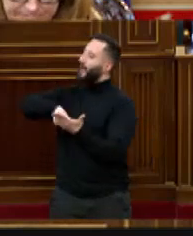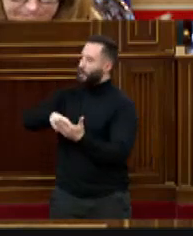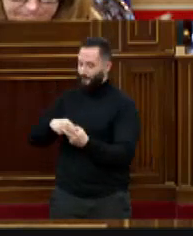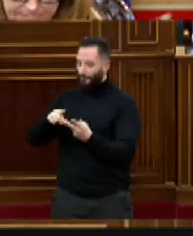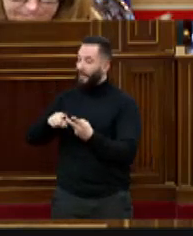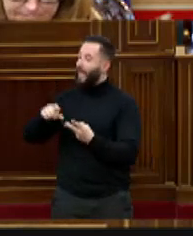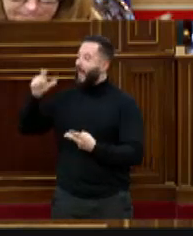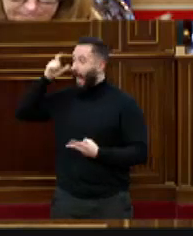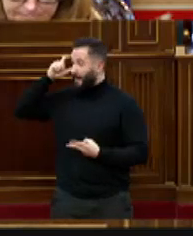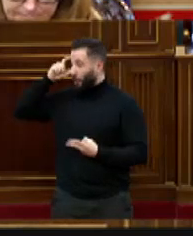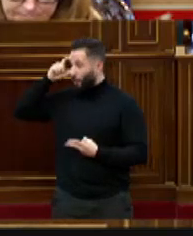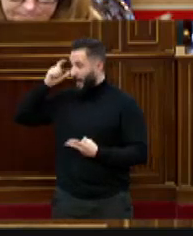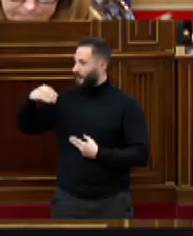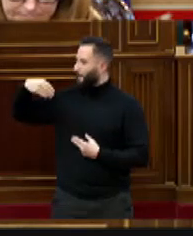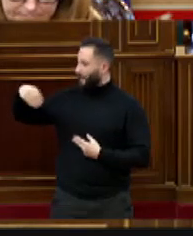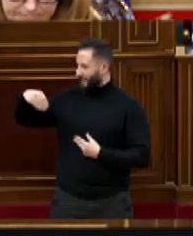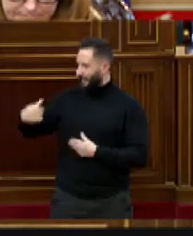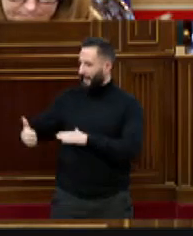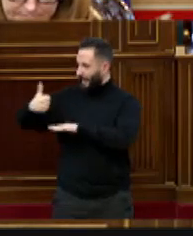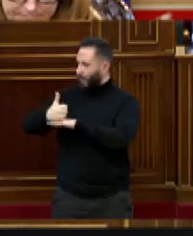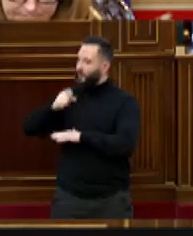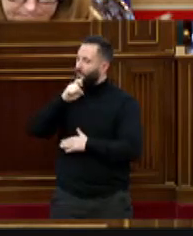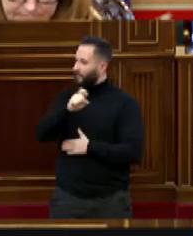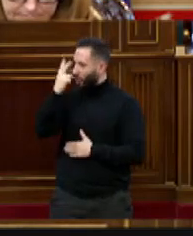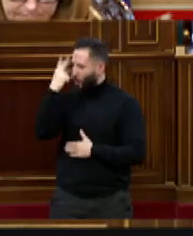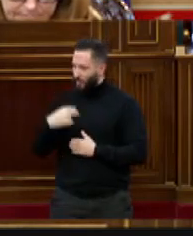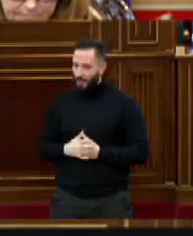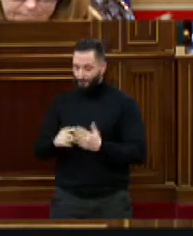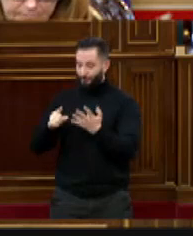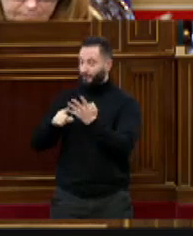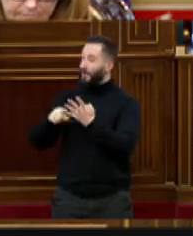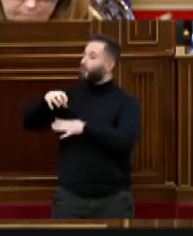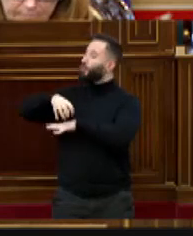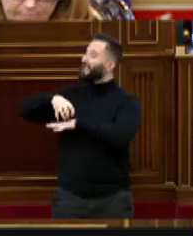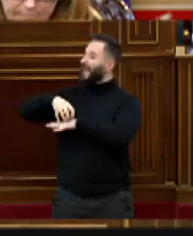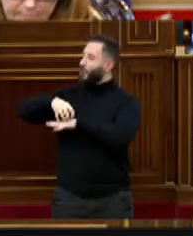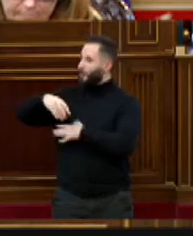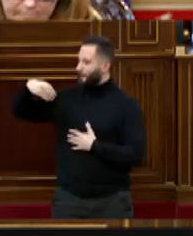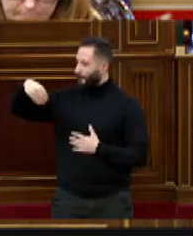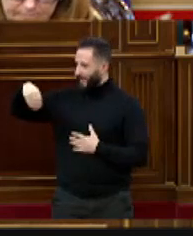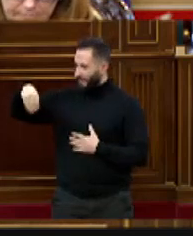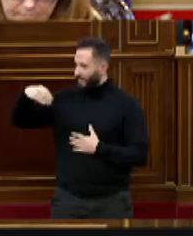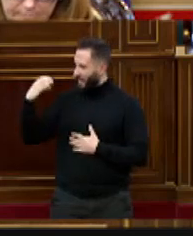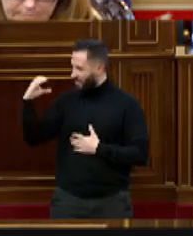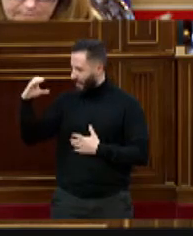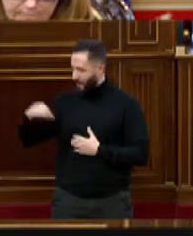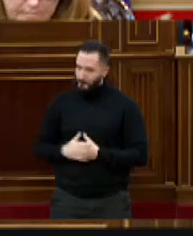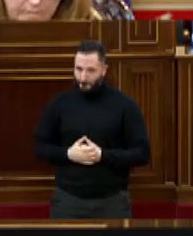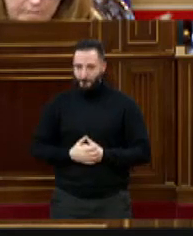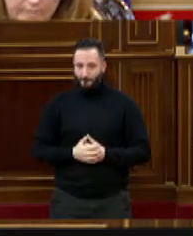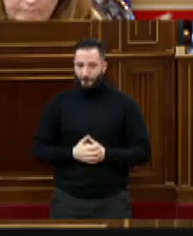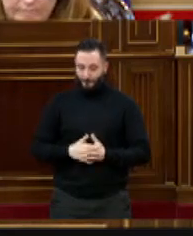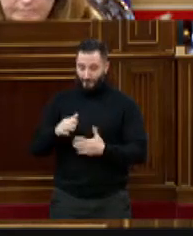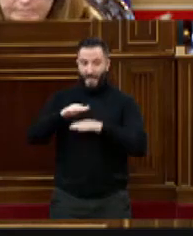Durán vicepresidente ejecutivo de la fundación once Luis Cayo Pérez presidente del cermi